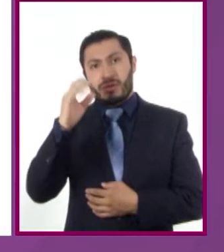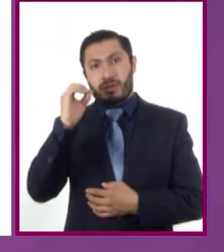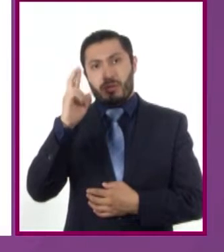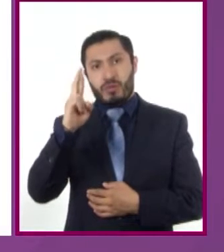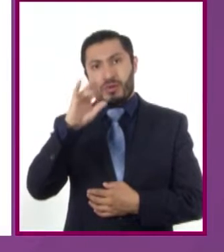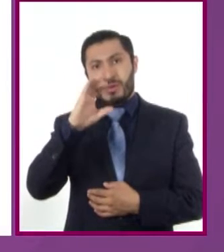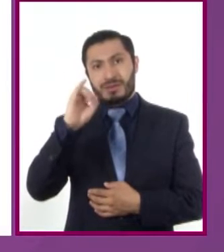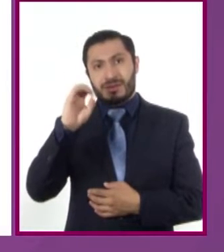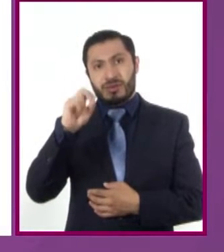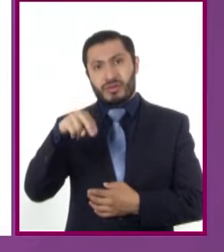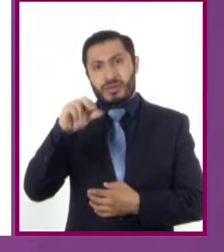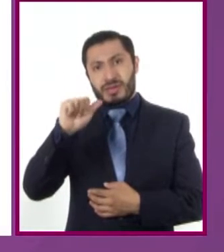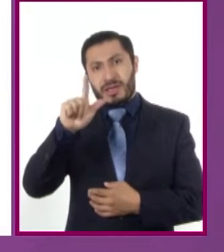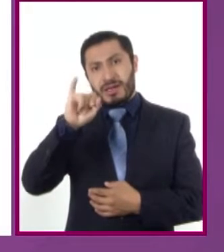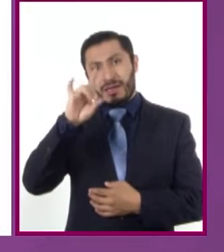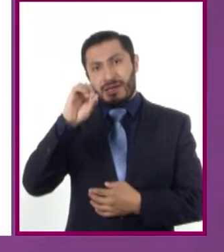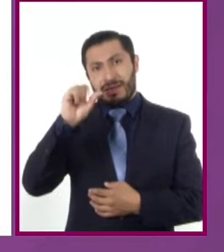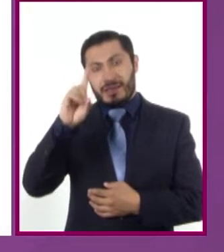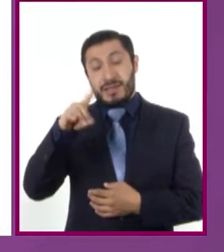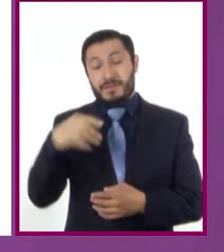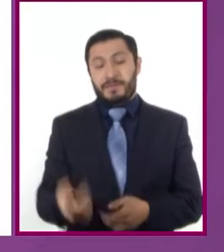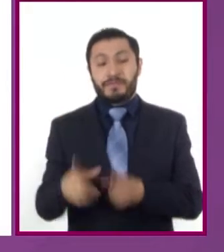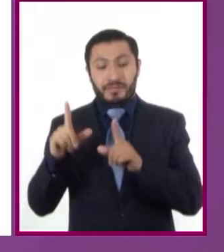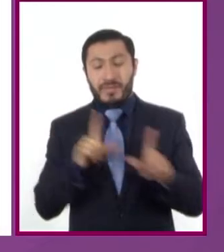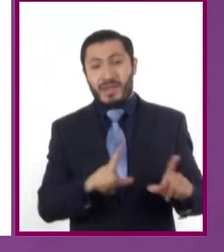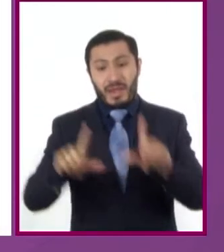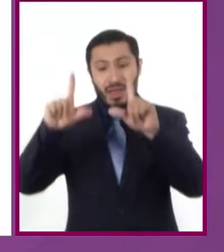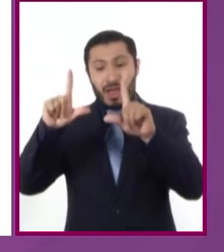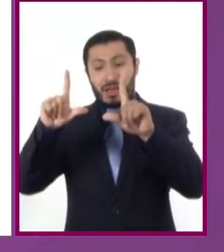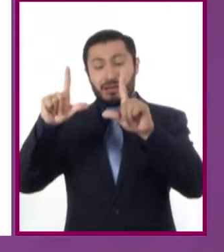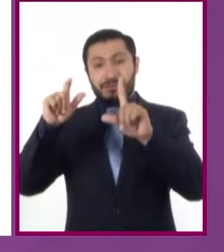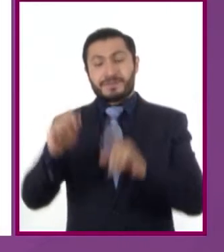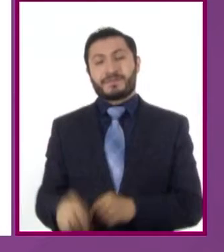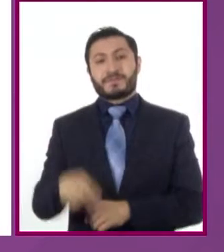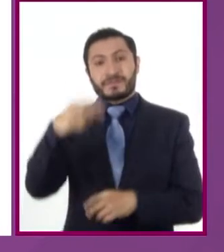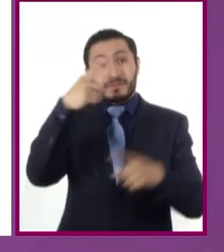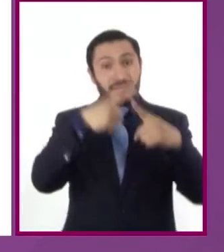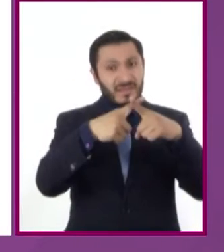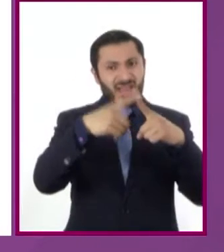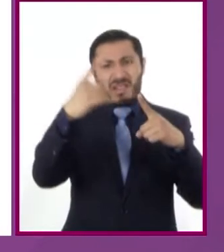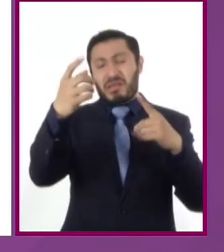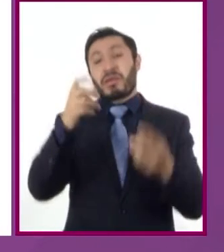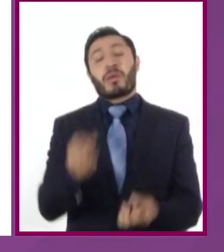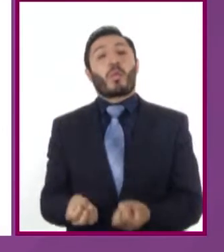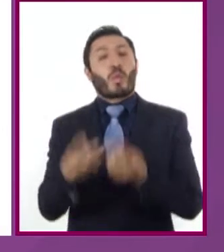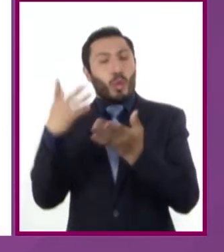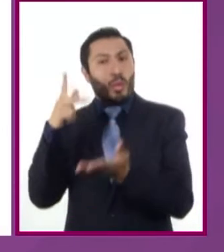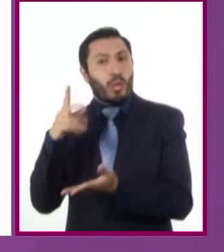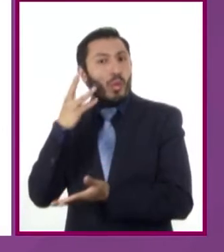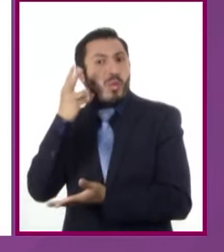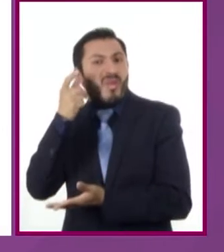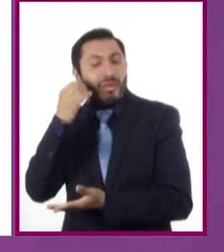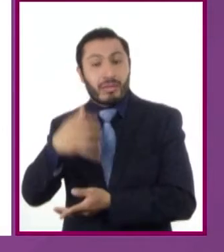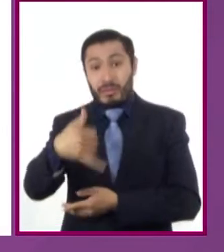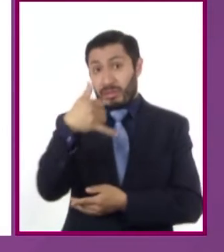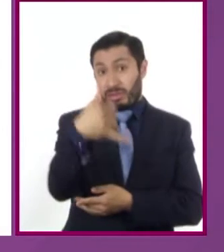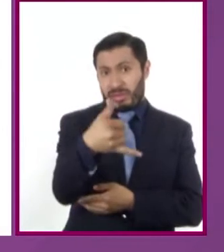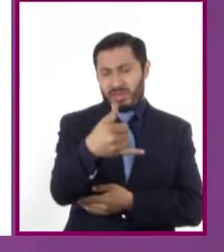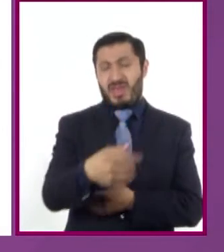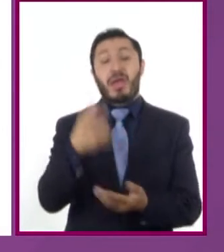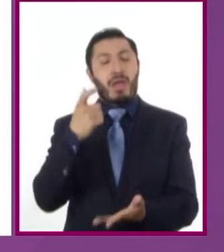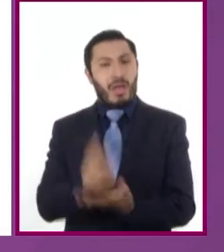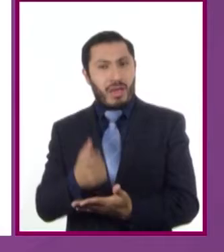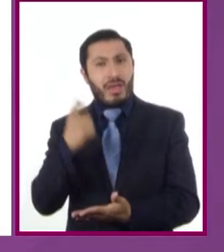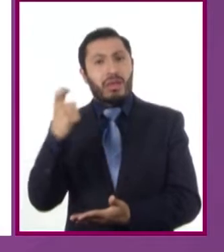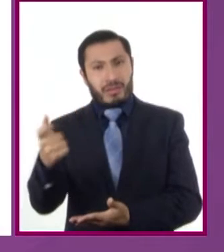En nuestro planteamiento, X es la cantidad de kilogramos de limones y Y es el costo a pagar en